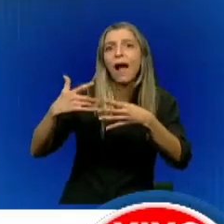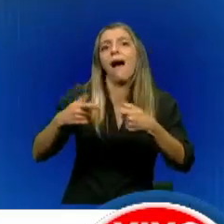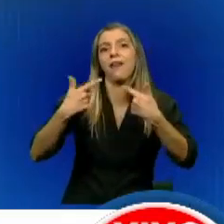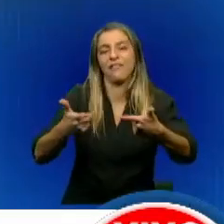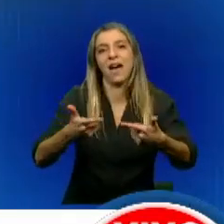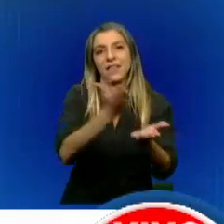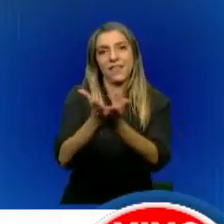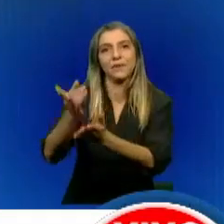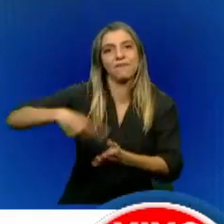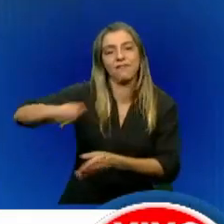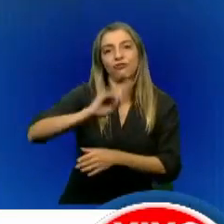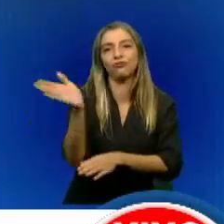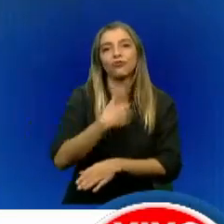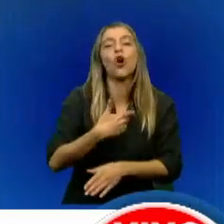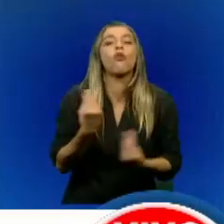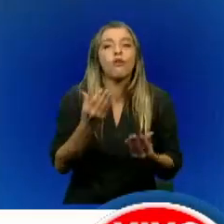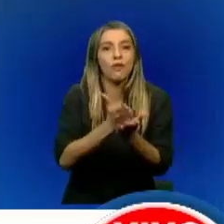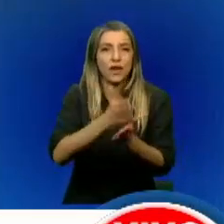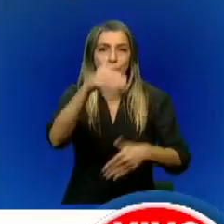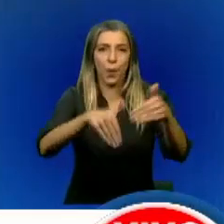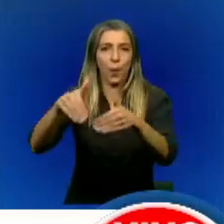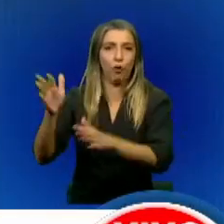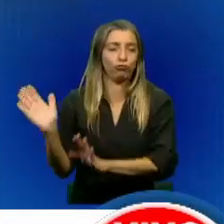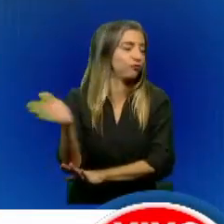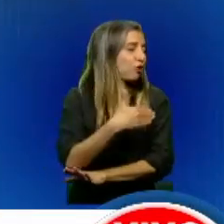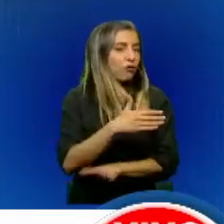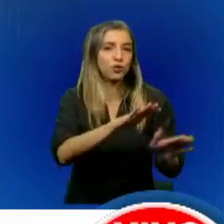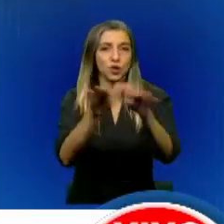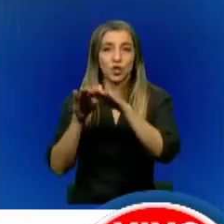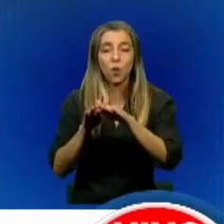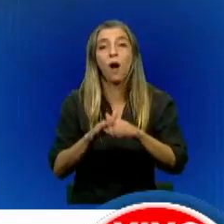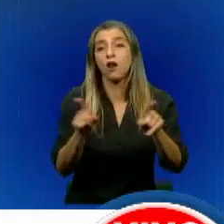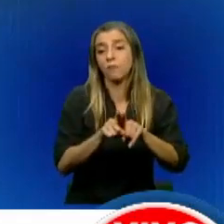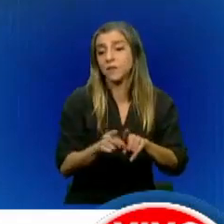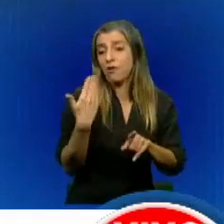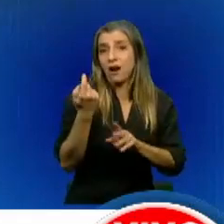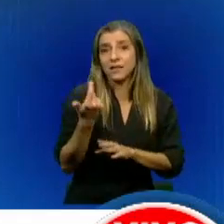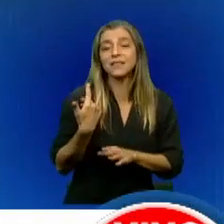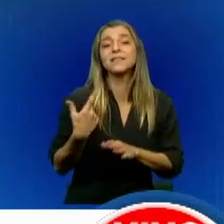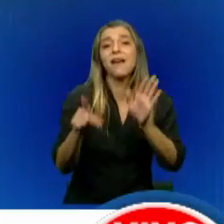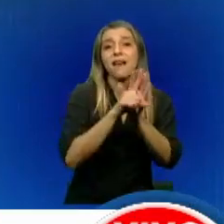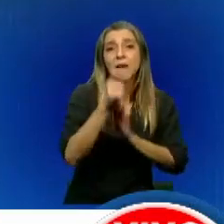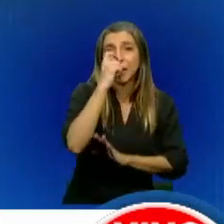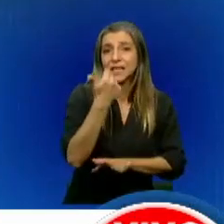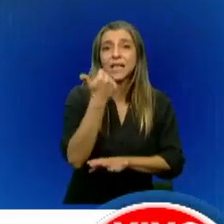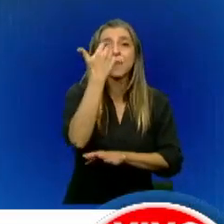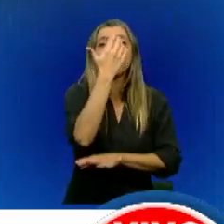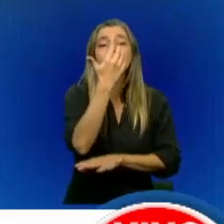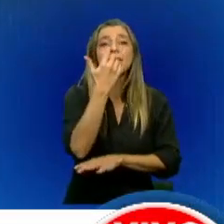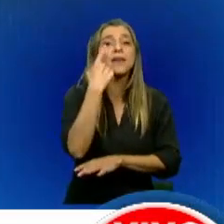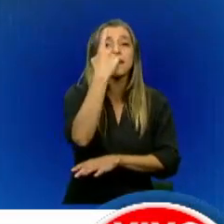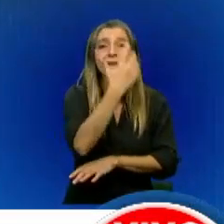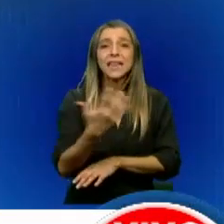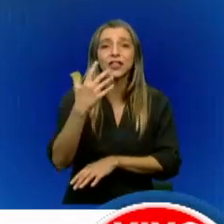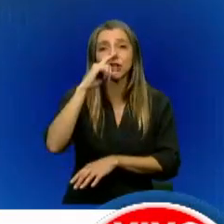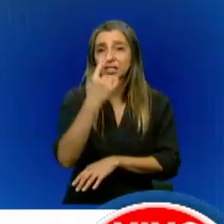Y después, ni hablar, la ley que recién se mencionaba, la 26.571, que trajo la novedad de las